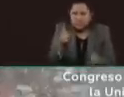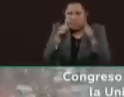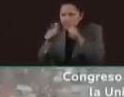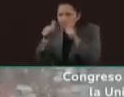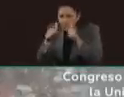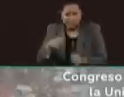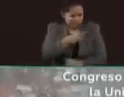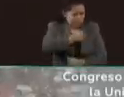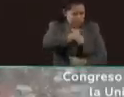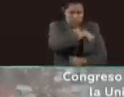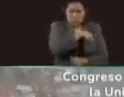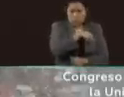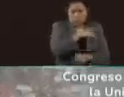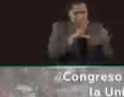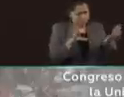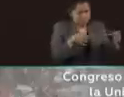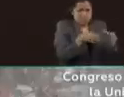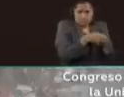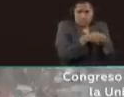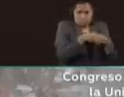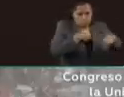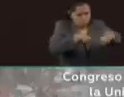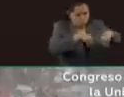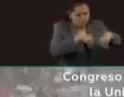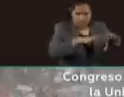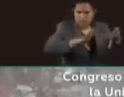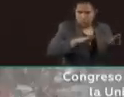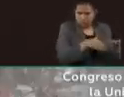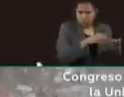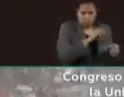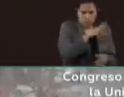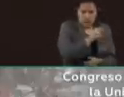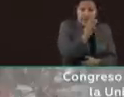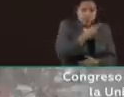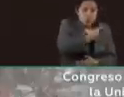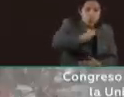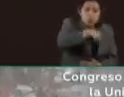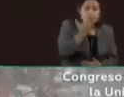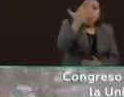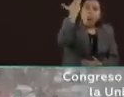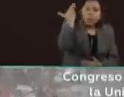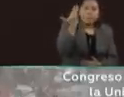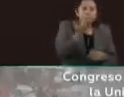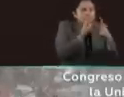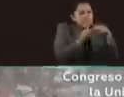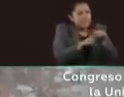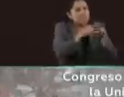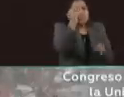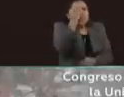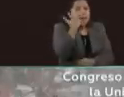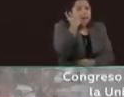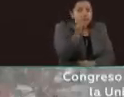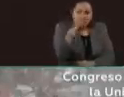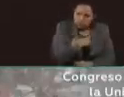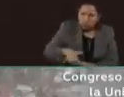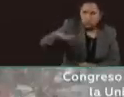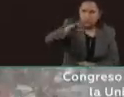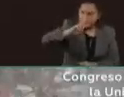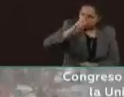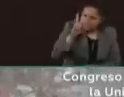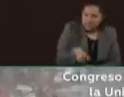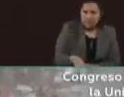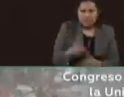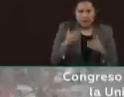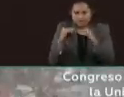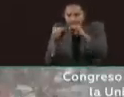porque nacimos luchando porque existiera un México con efectiva democracia. Estimadas y